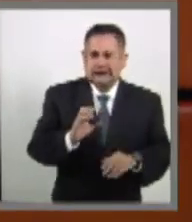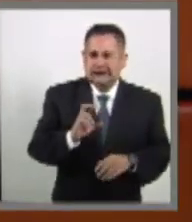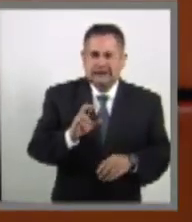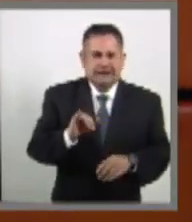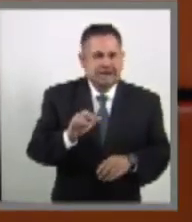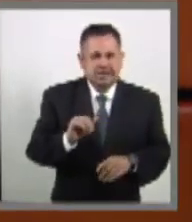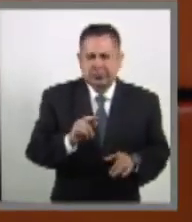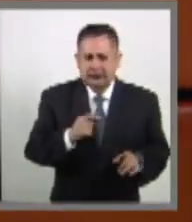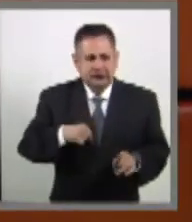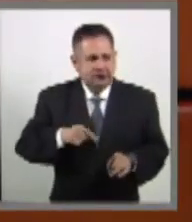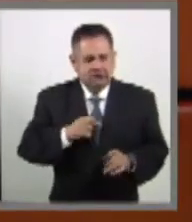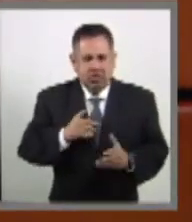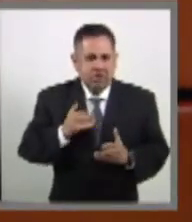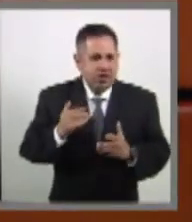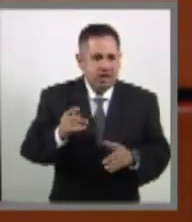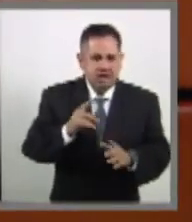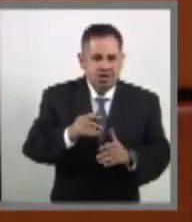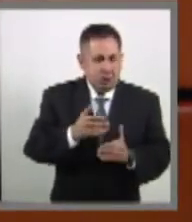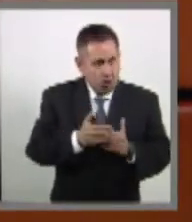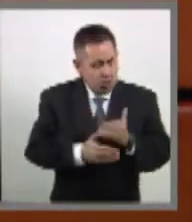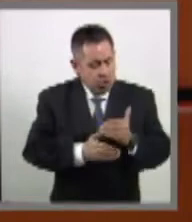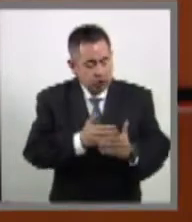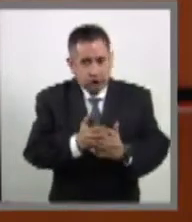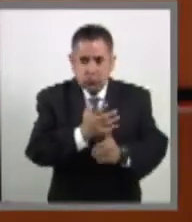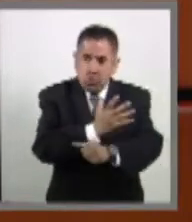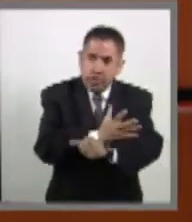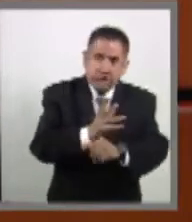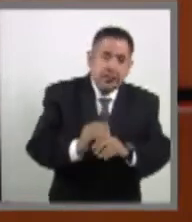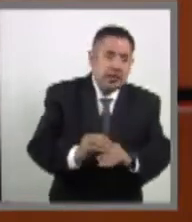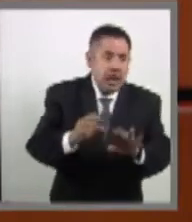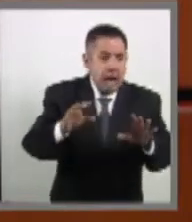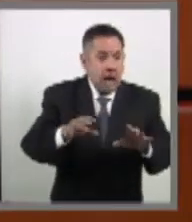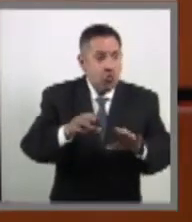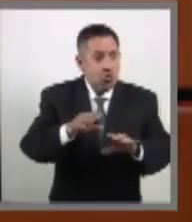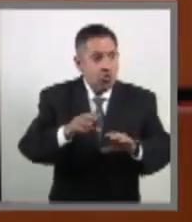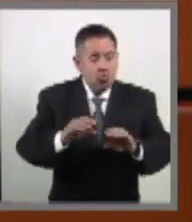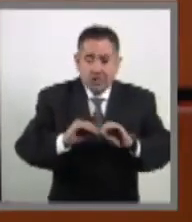precisamente el proceso de transparencia nacional.